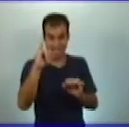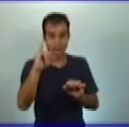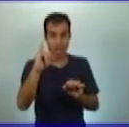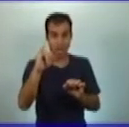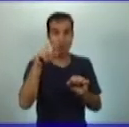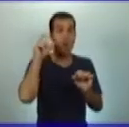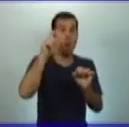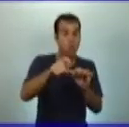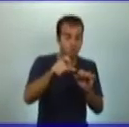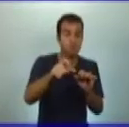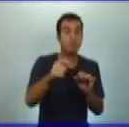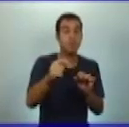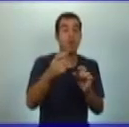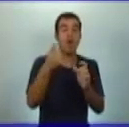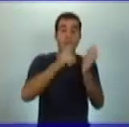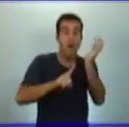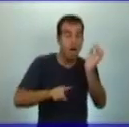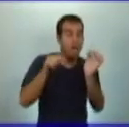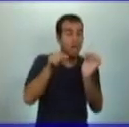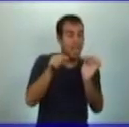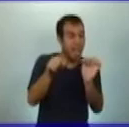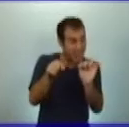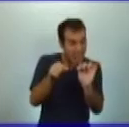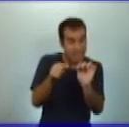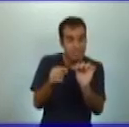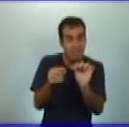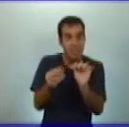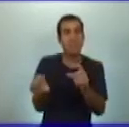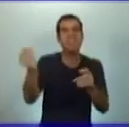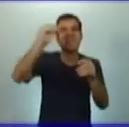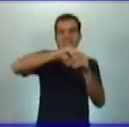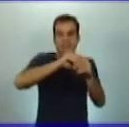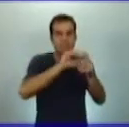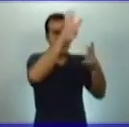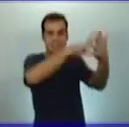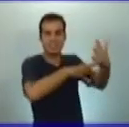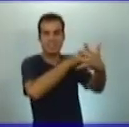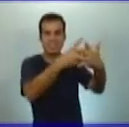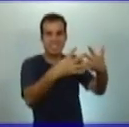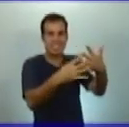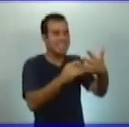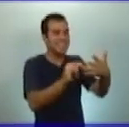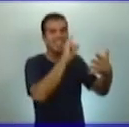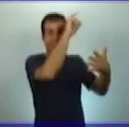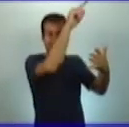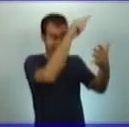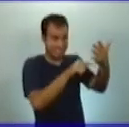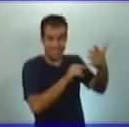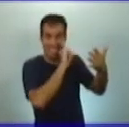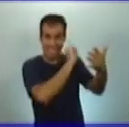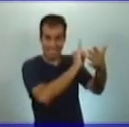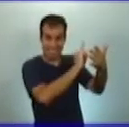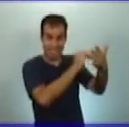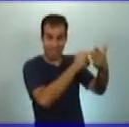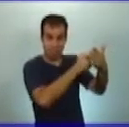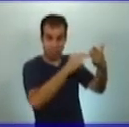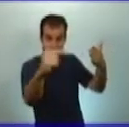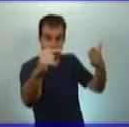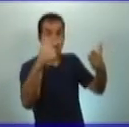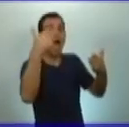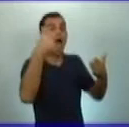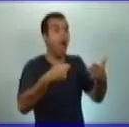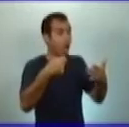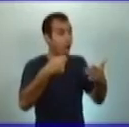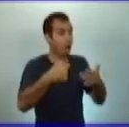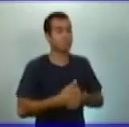de energía, este elemento se encuentra ubicado en el grupo 6A. Y fíjense que he puesto el 6 con número romano, que es